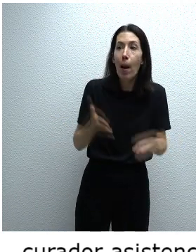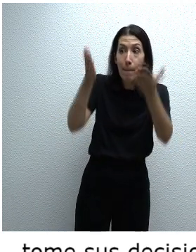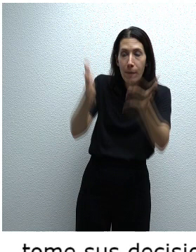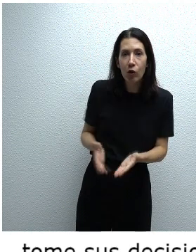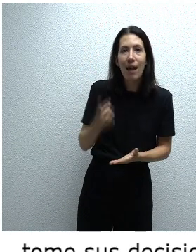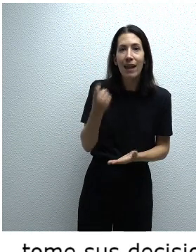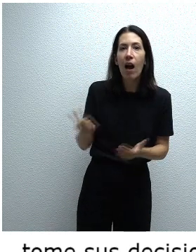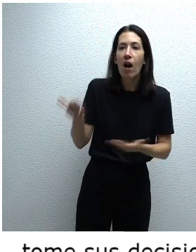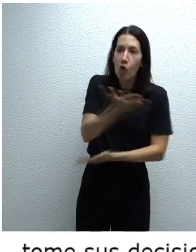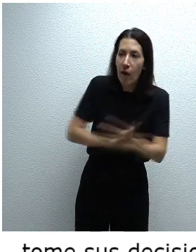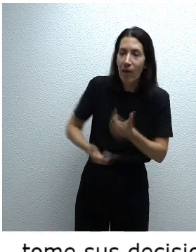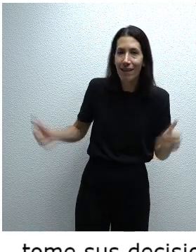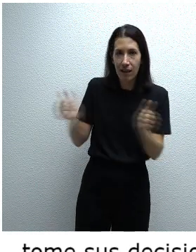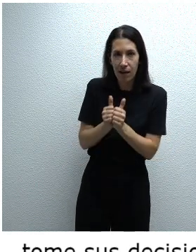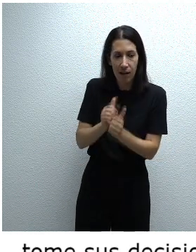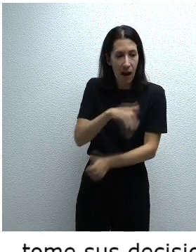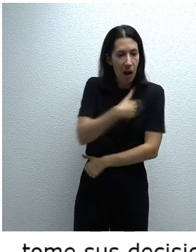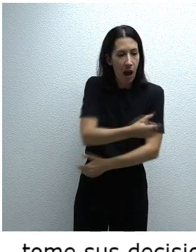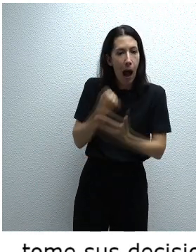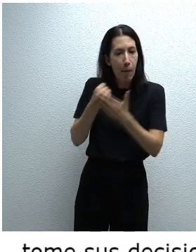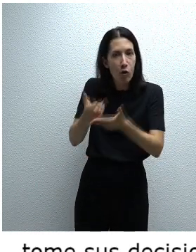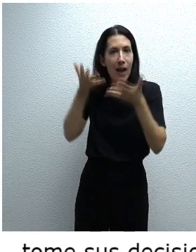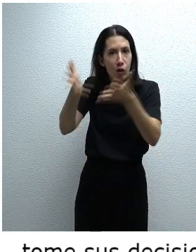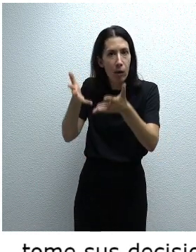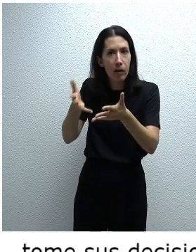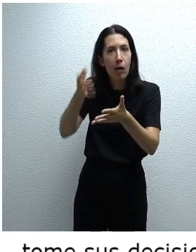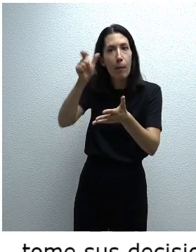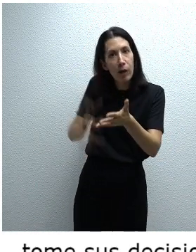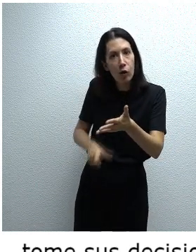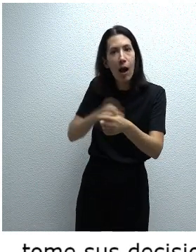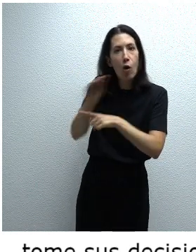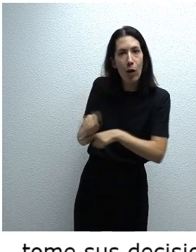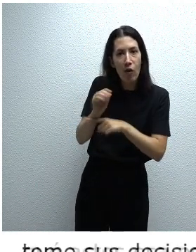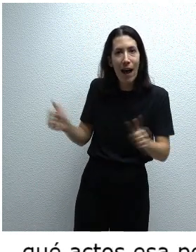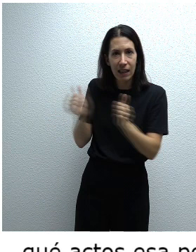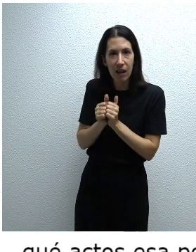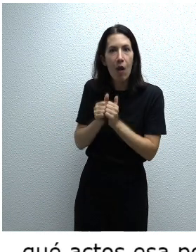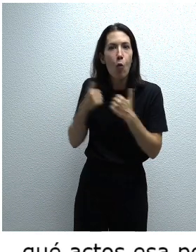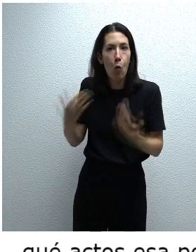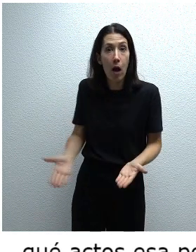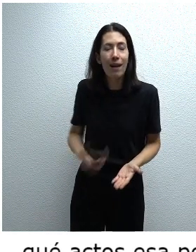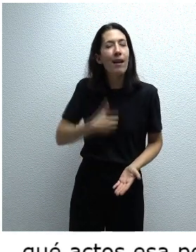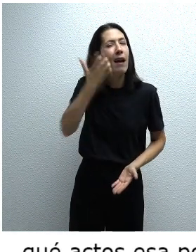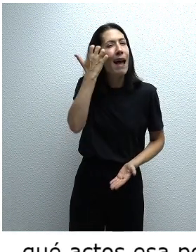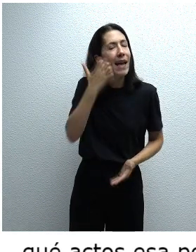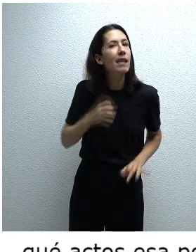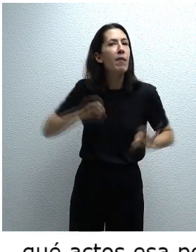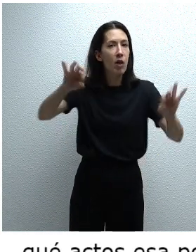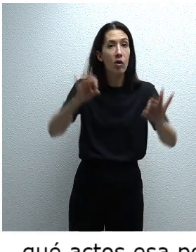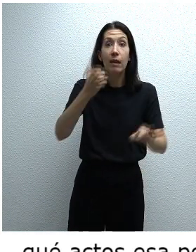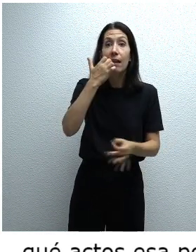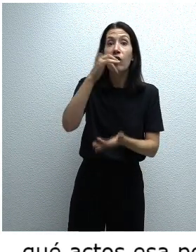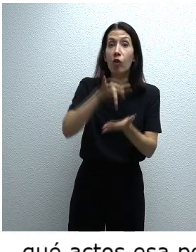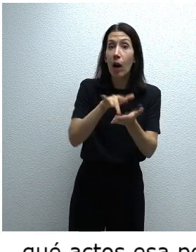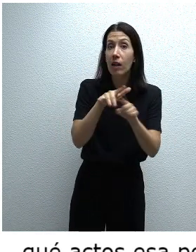la colaboración, la asistencia, la ayuda, el apoyo, el asesoramiento de ese curador asistencial. La excepción será aquellos actos